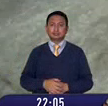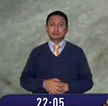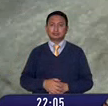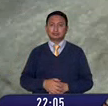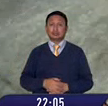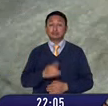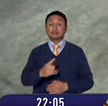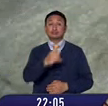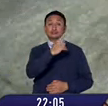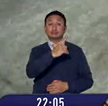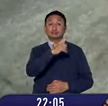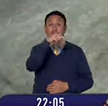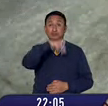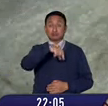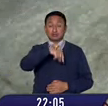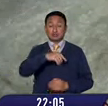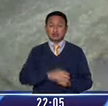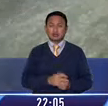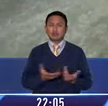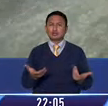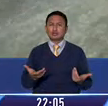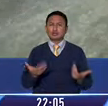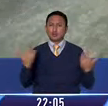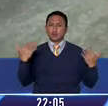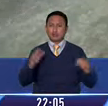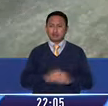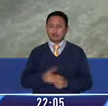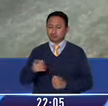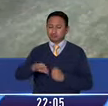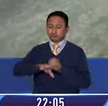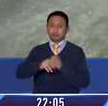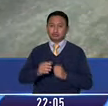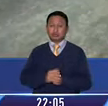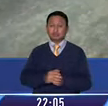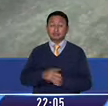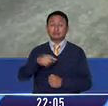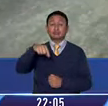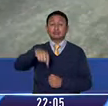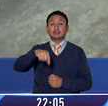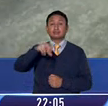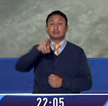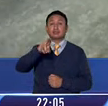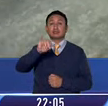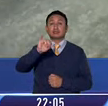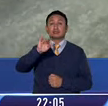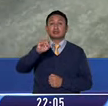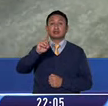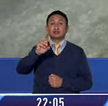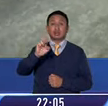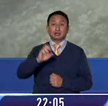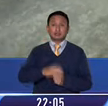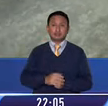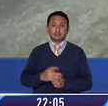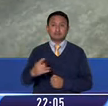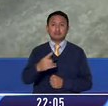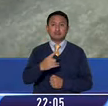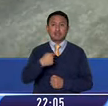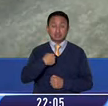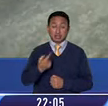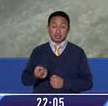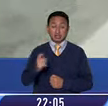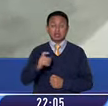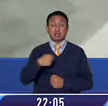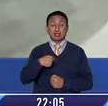Los sujetos iban causando zozobra por donde pasaban. Quirindé, Esmeraldas. Los delincuentes fingieron ser